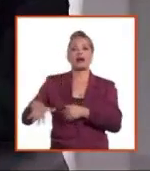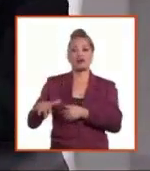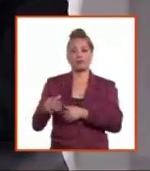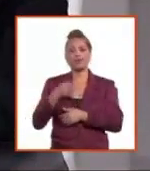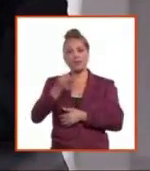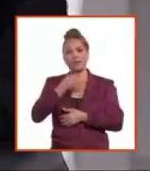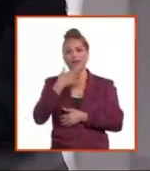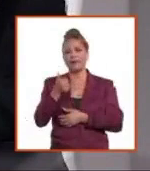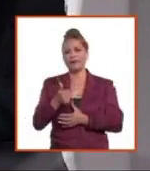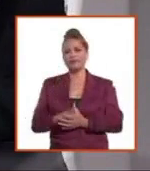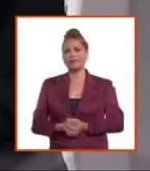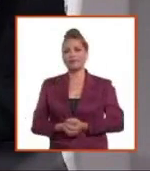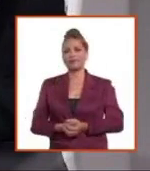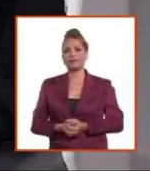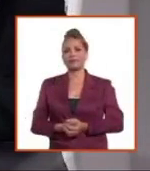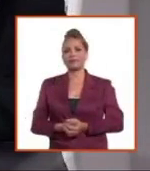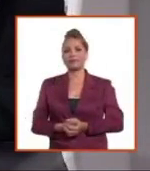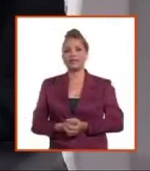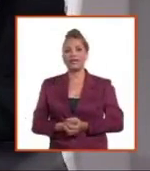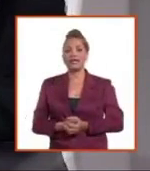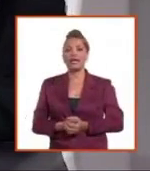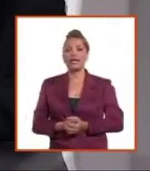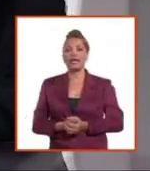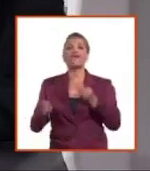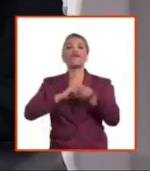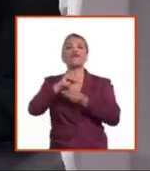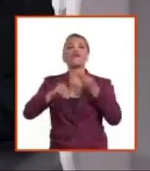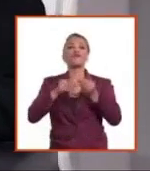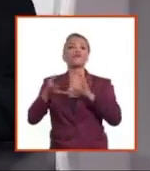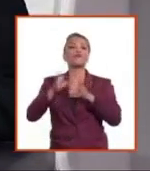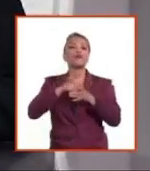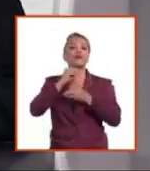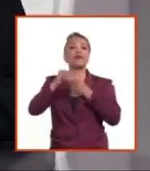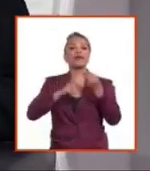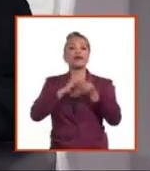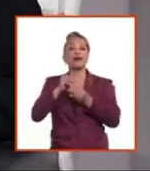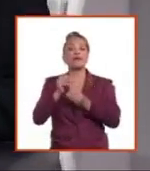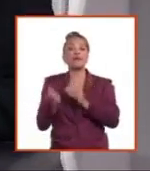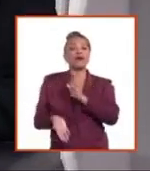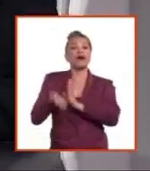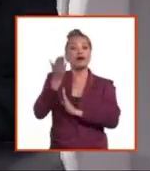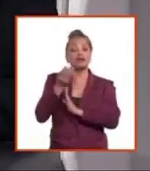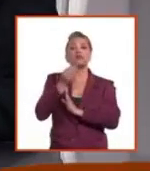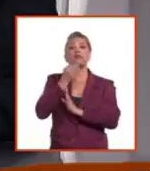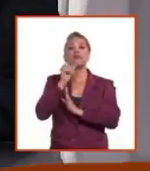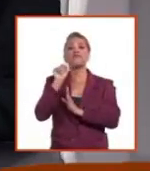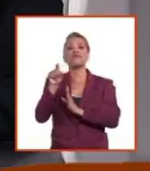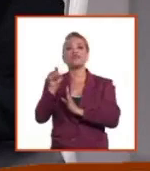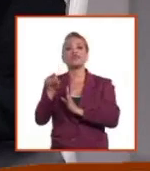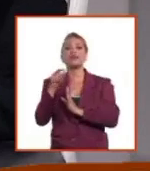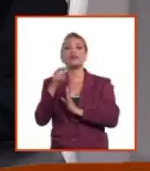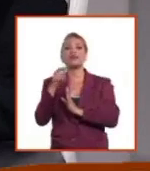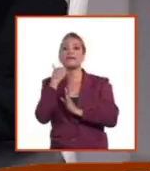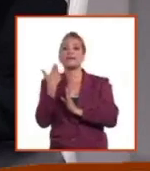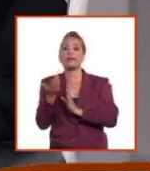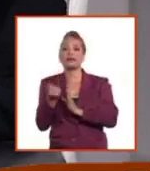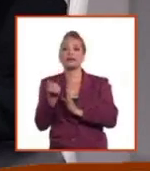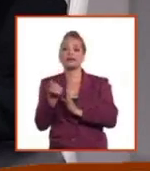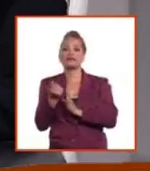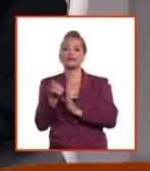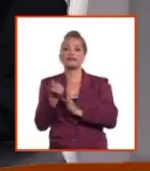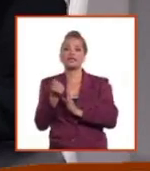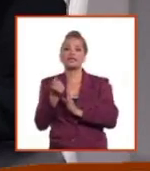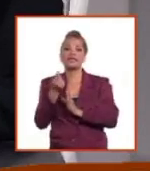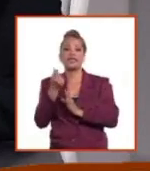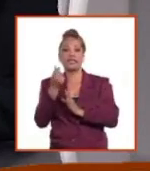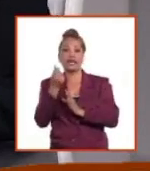mientras el tipo de cambio más alto hay más incentivos a vender ahora que soy el comprador no en tres tiempos cambios más